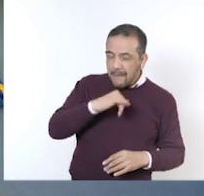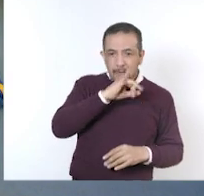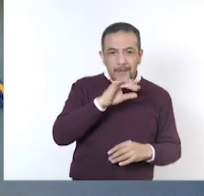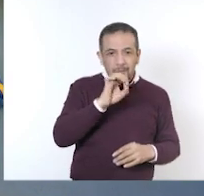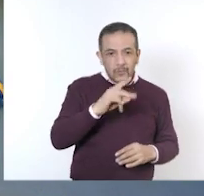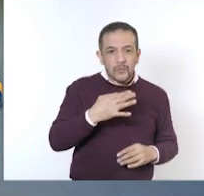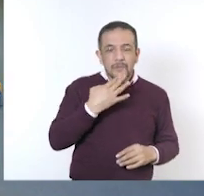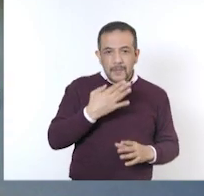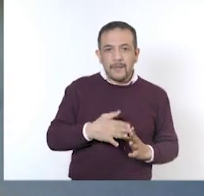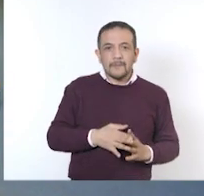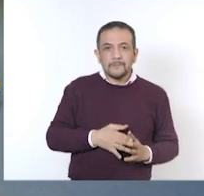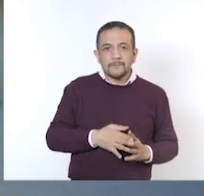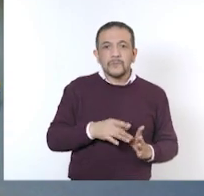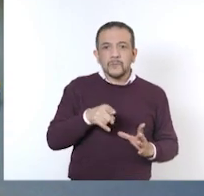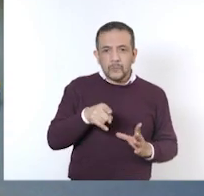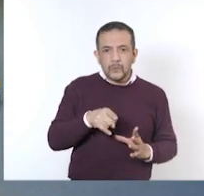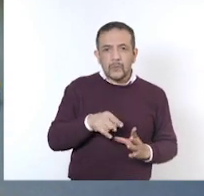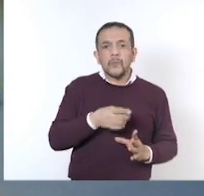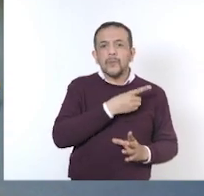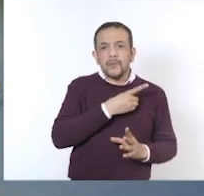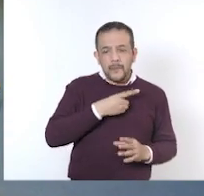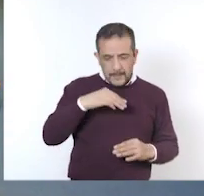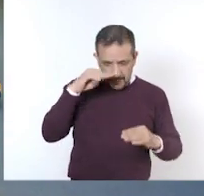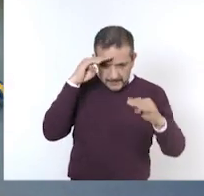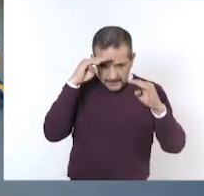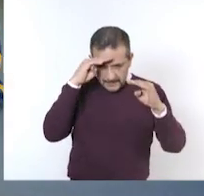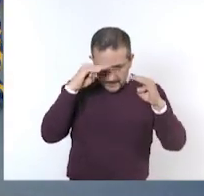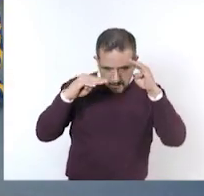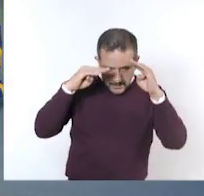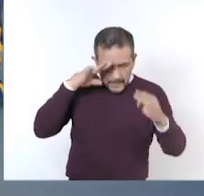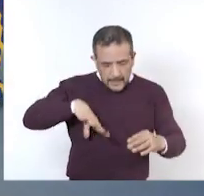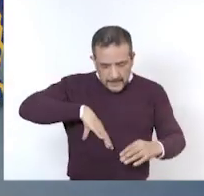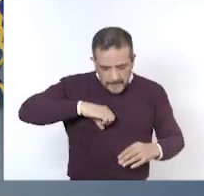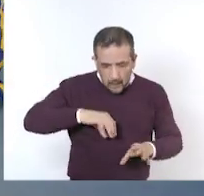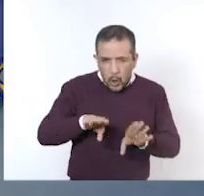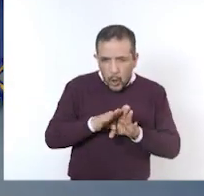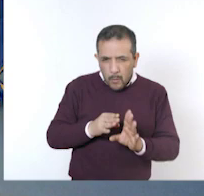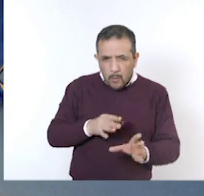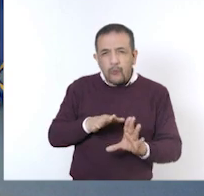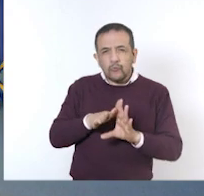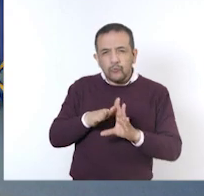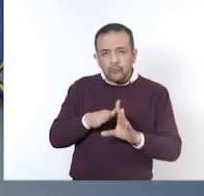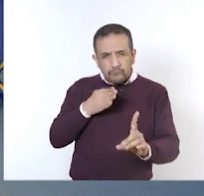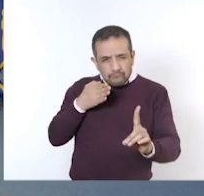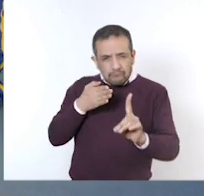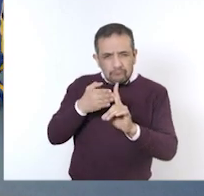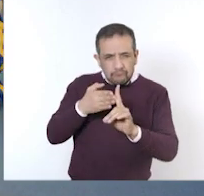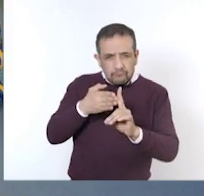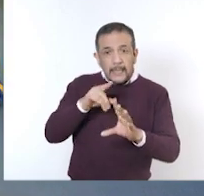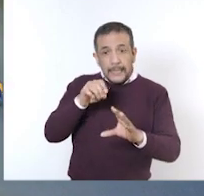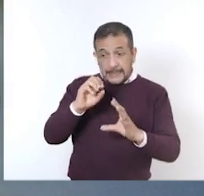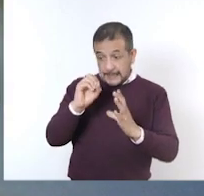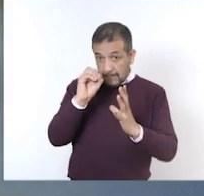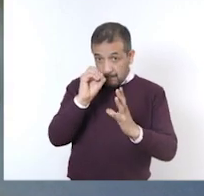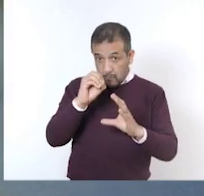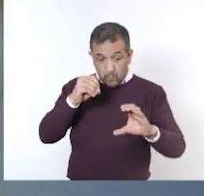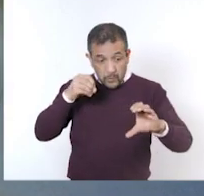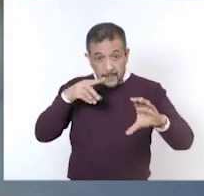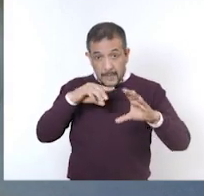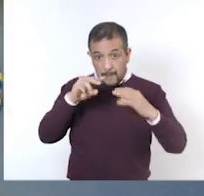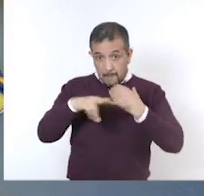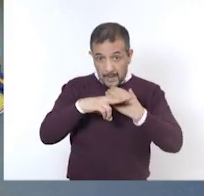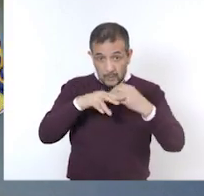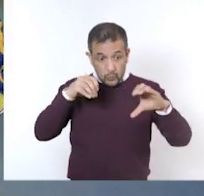bien, Jesús. ¿Cuál es la mejor manera de lograr el objetivo de esta actividad, que es introducir la pelota en los